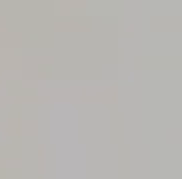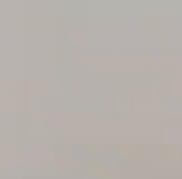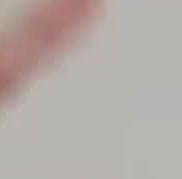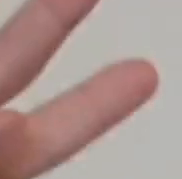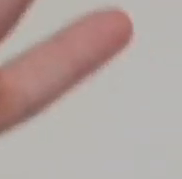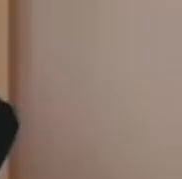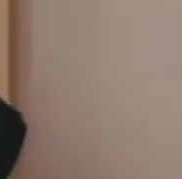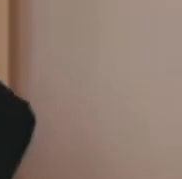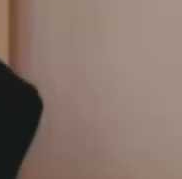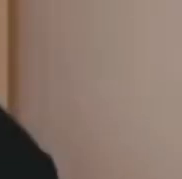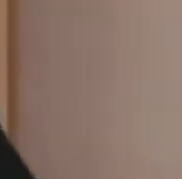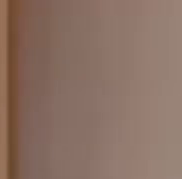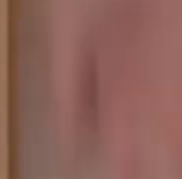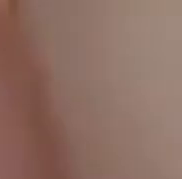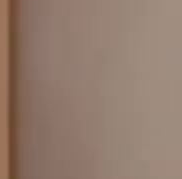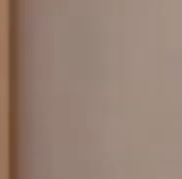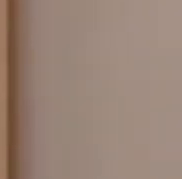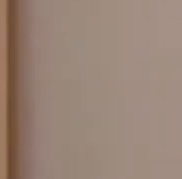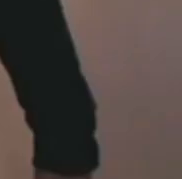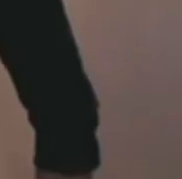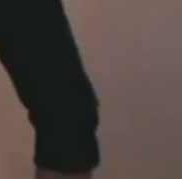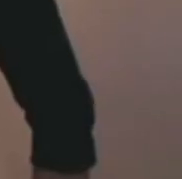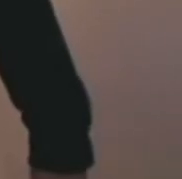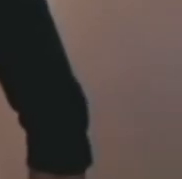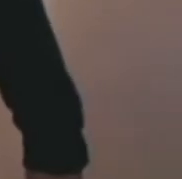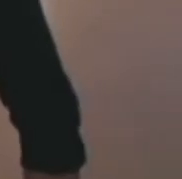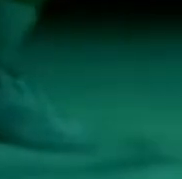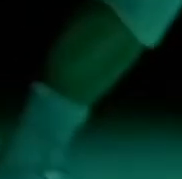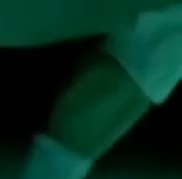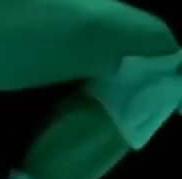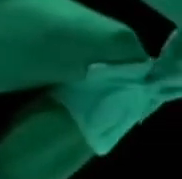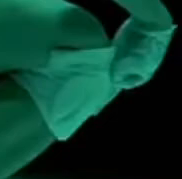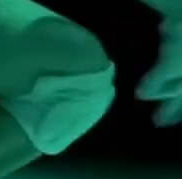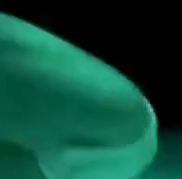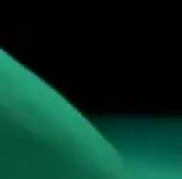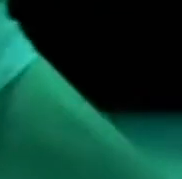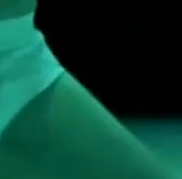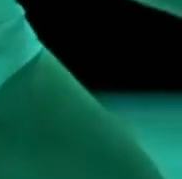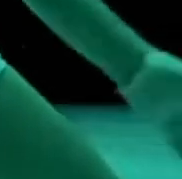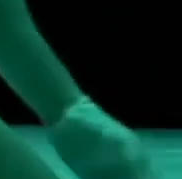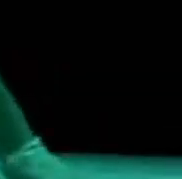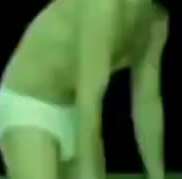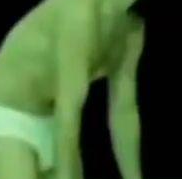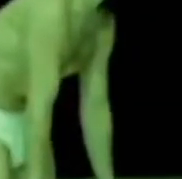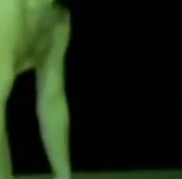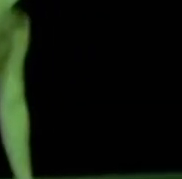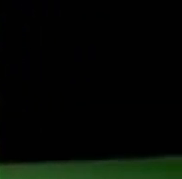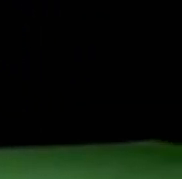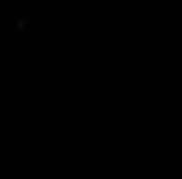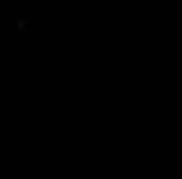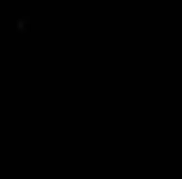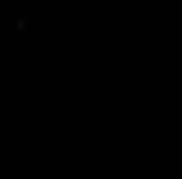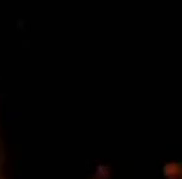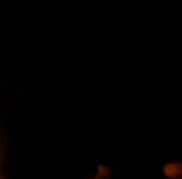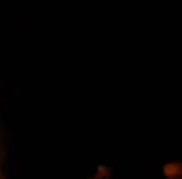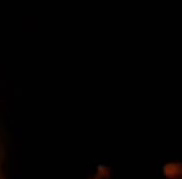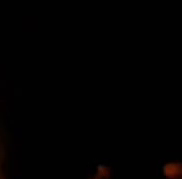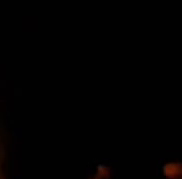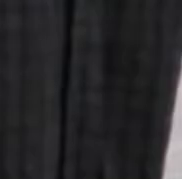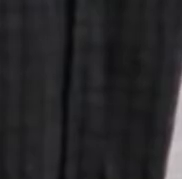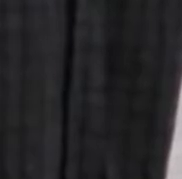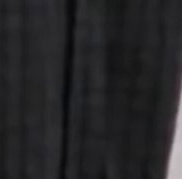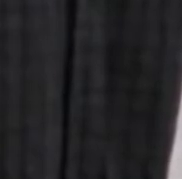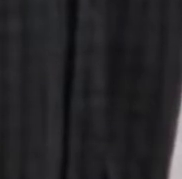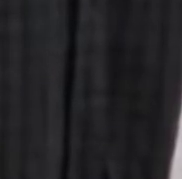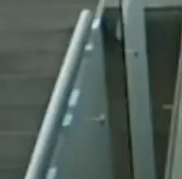cultural. Esta propuesta y reflexión sobre el cuerpo como soporte de la obra artística nos lleva, conscientes o no, a reinventarnos. Todos los puntos de